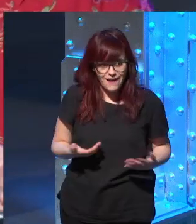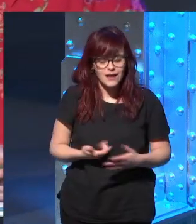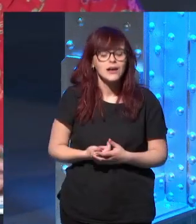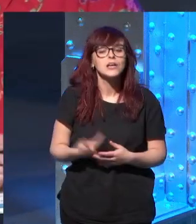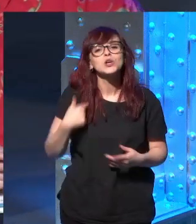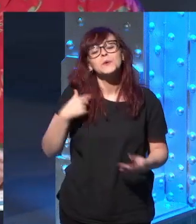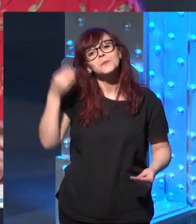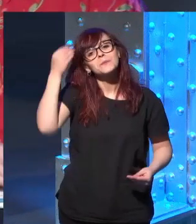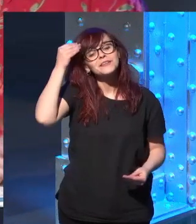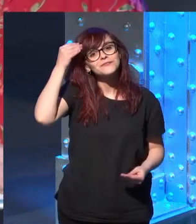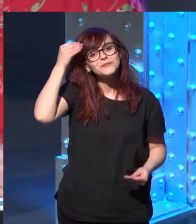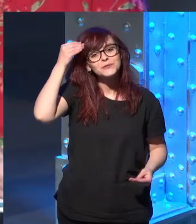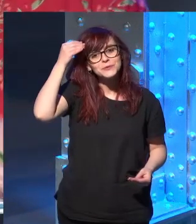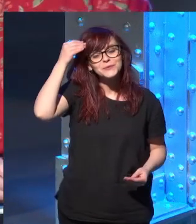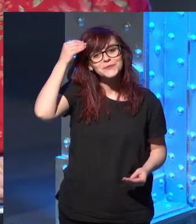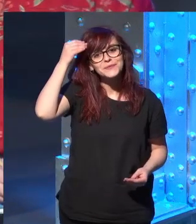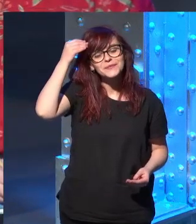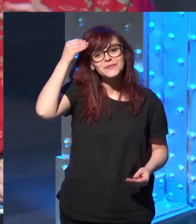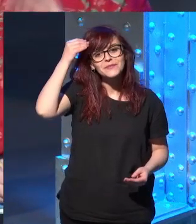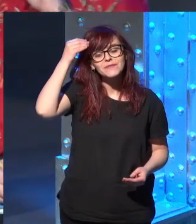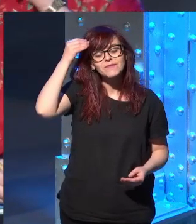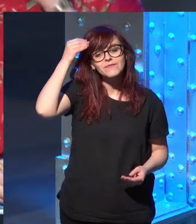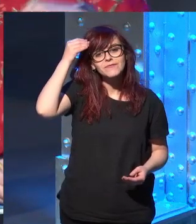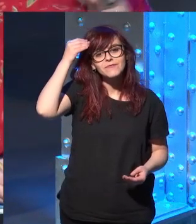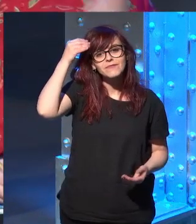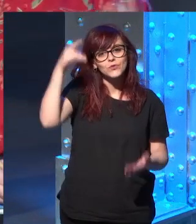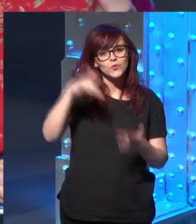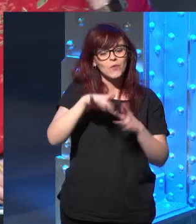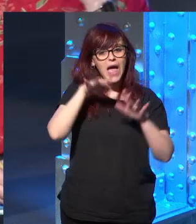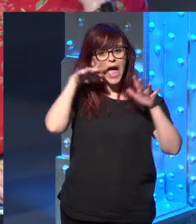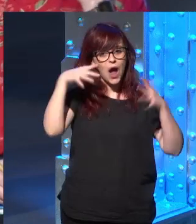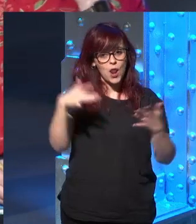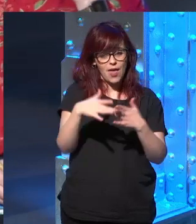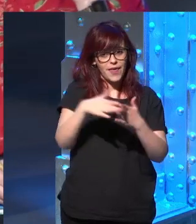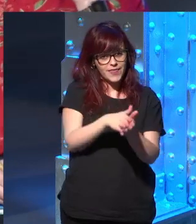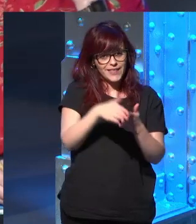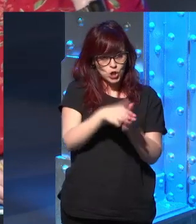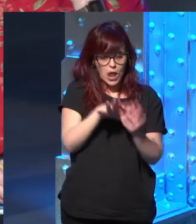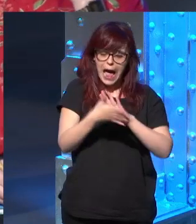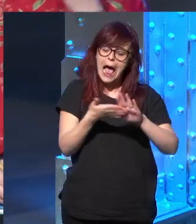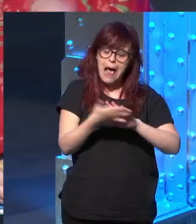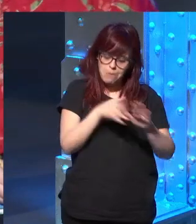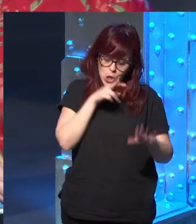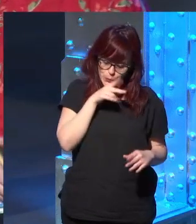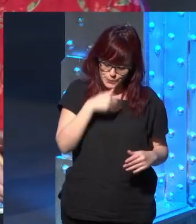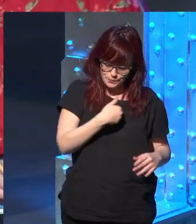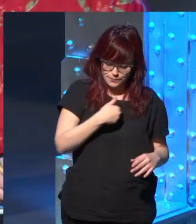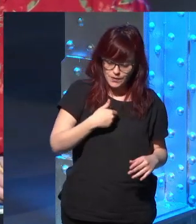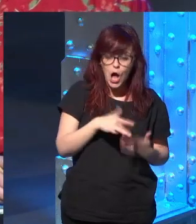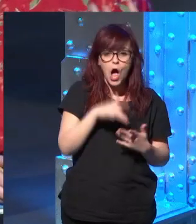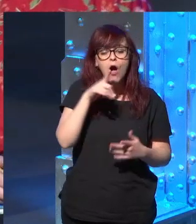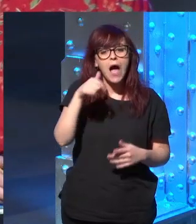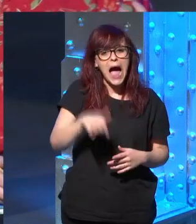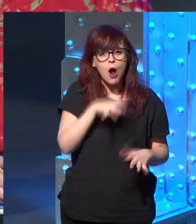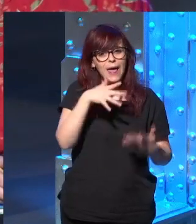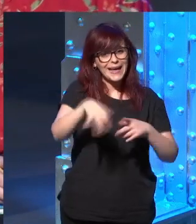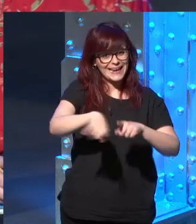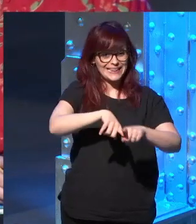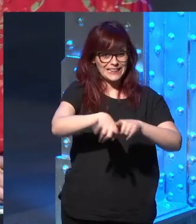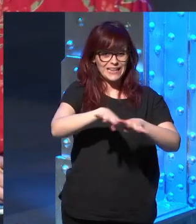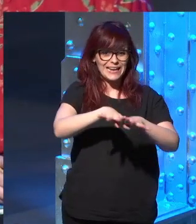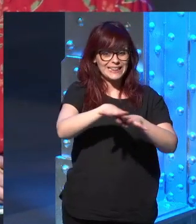yo creo que... hablo más, en este caso, como editora que como escritora, que hoy por hoy una crítica en